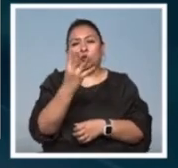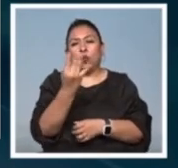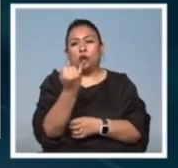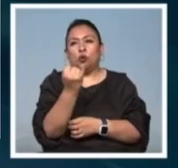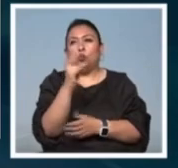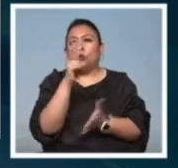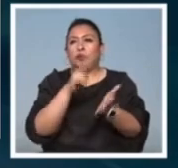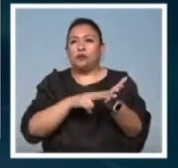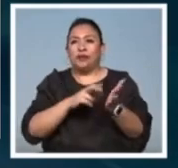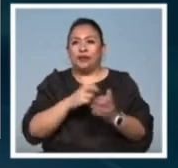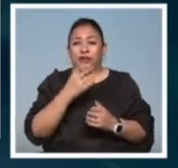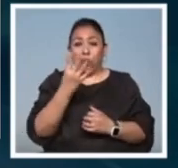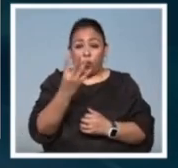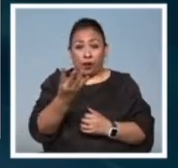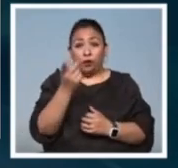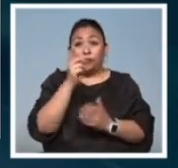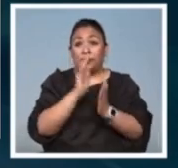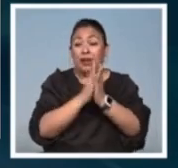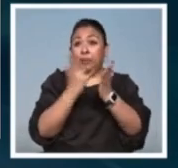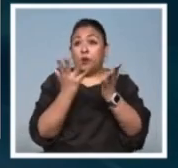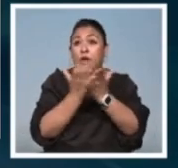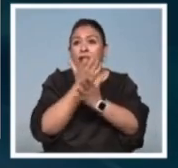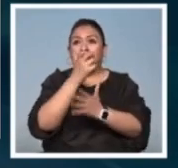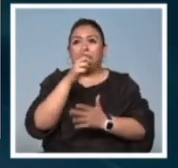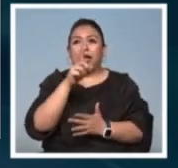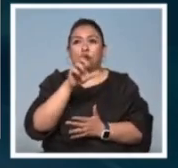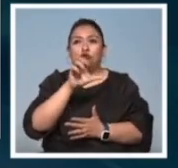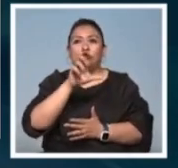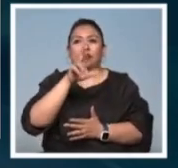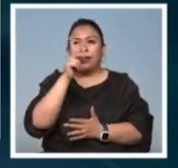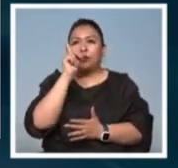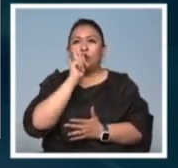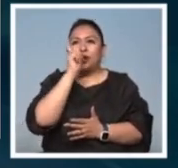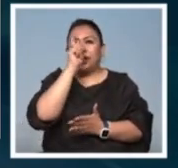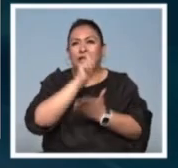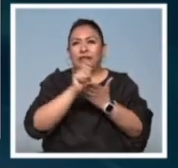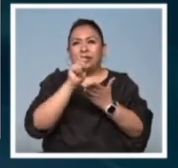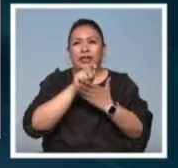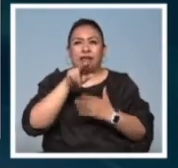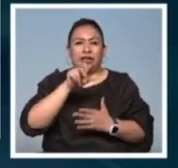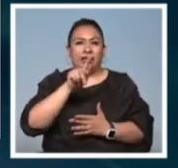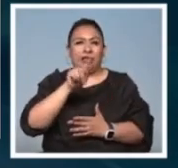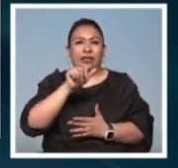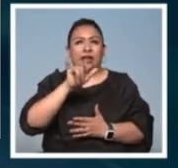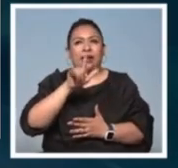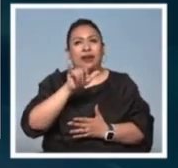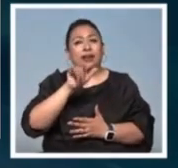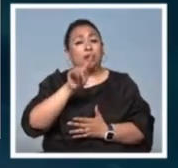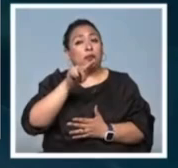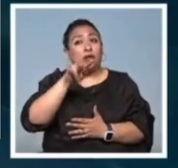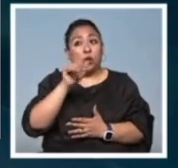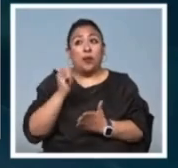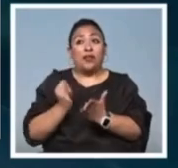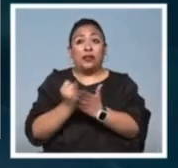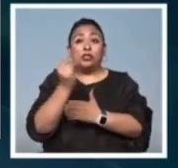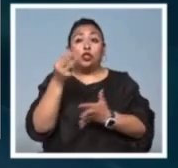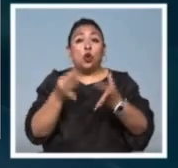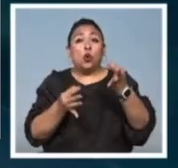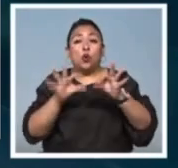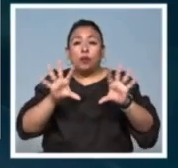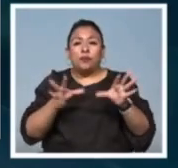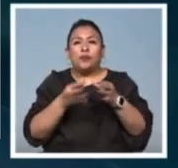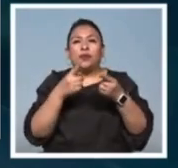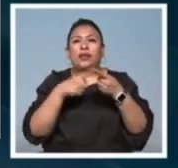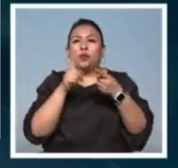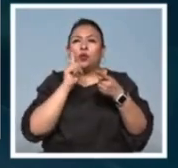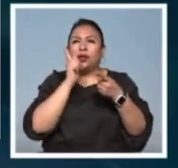de 2024. La obra ganadora es Luciérnaga, de la escritora bielorrusa Natalia Litvinova. Decisión de un jurado conformado